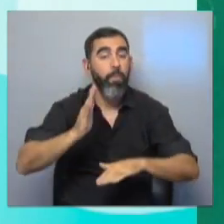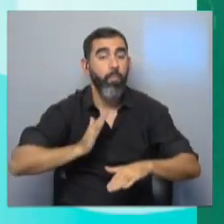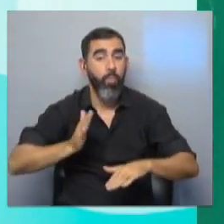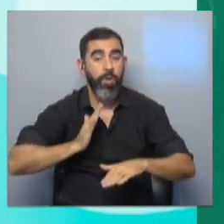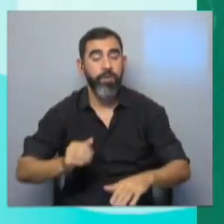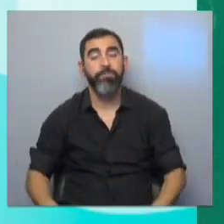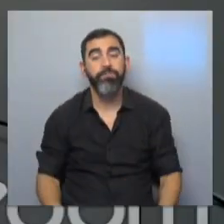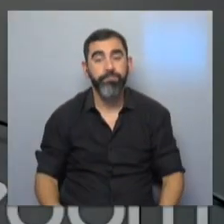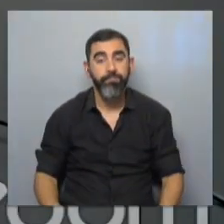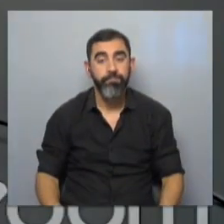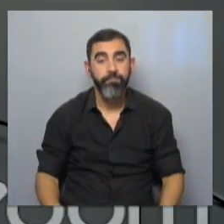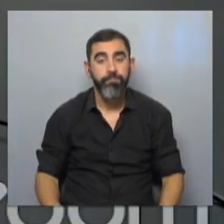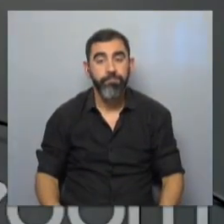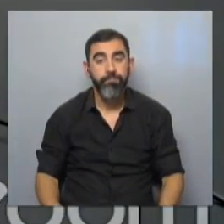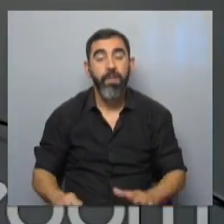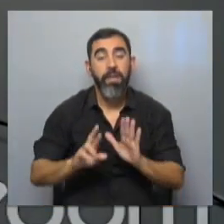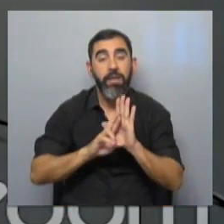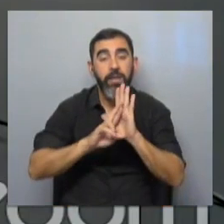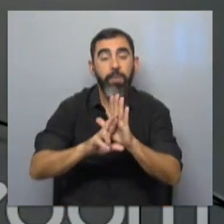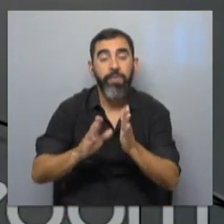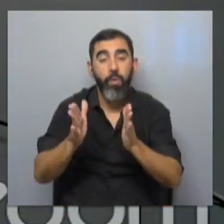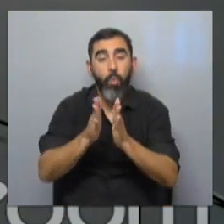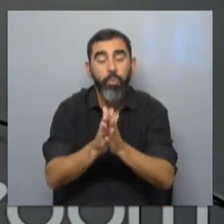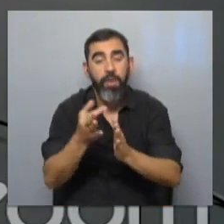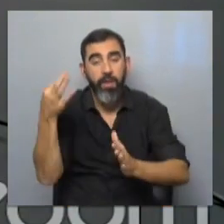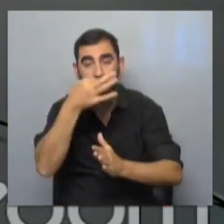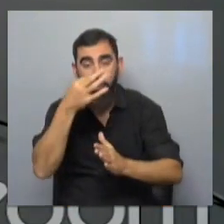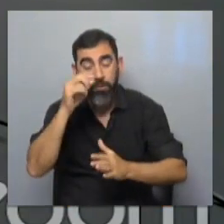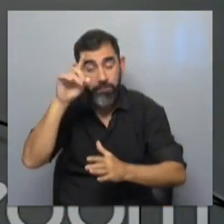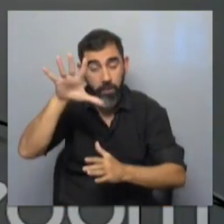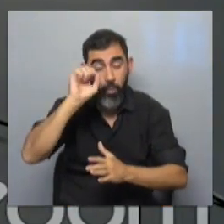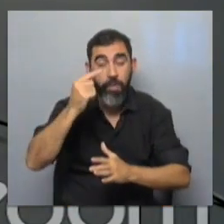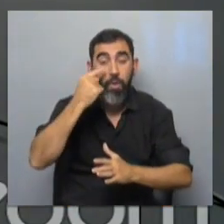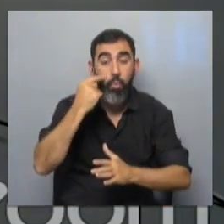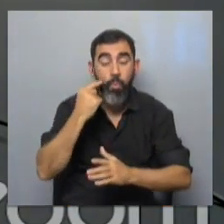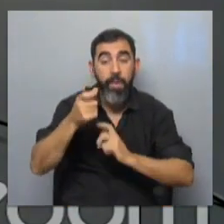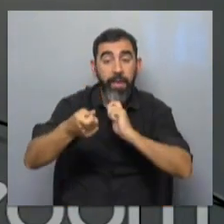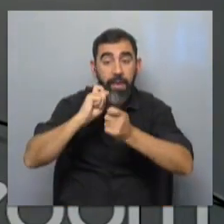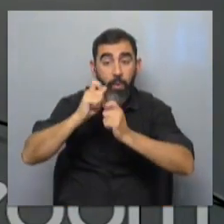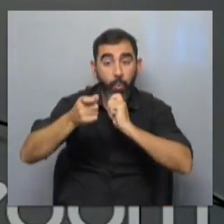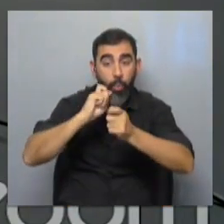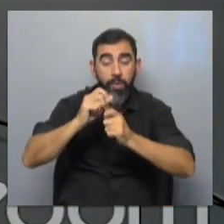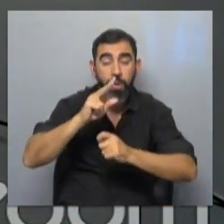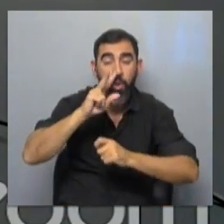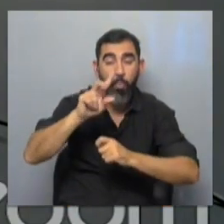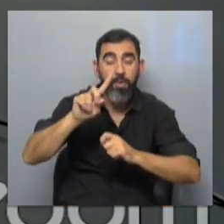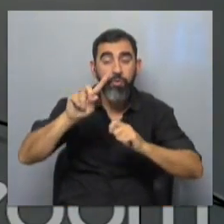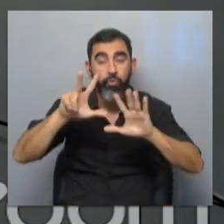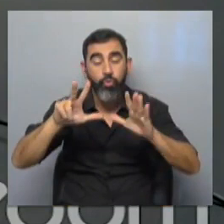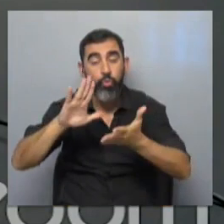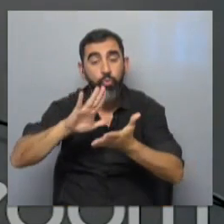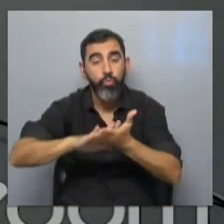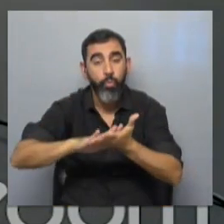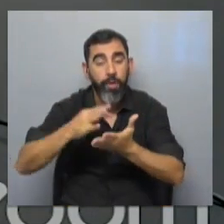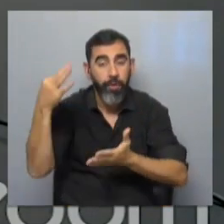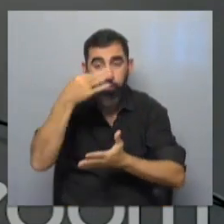mujeres. Por su parte, representantes de la Junta de Drogas recordaron que las cifras de la encuesta realizada en 2018 sobre el